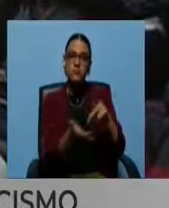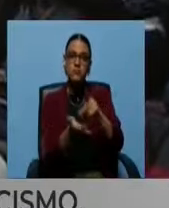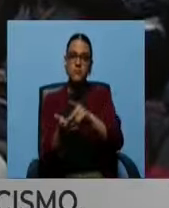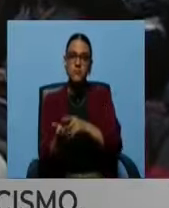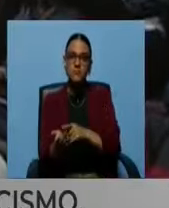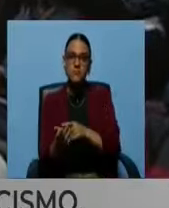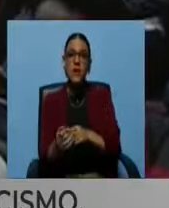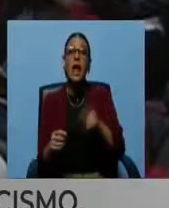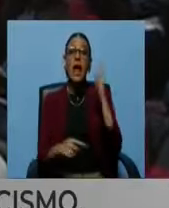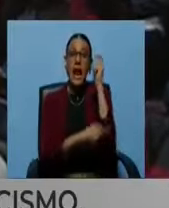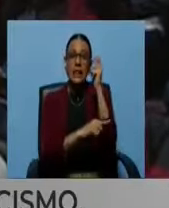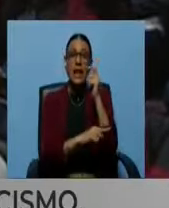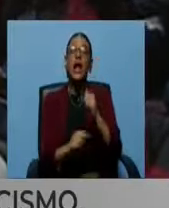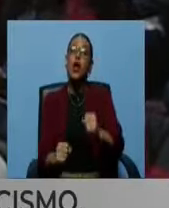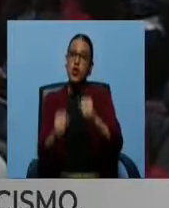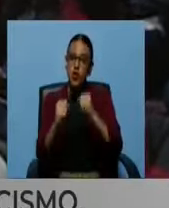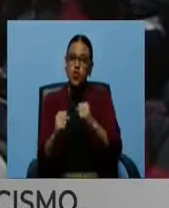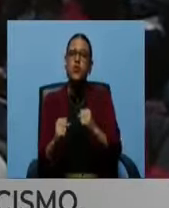la tarea es dura,